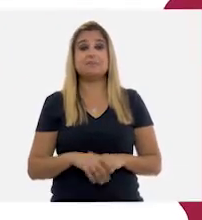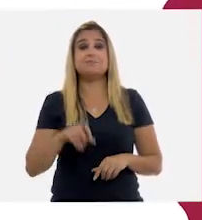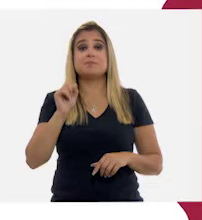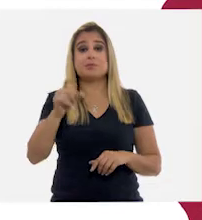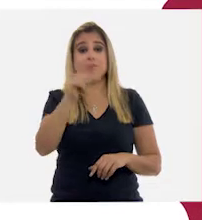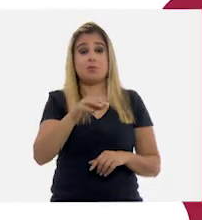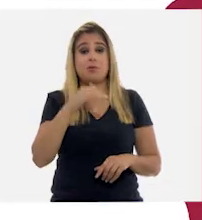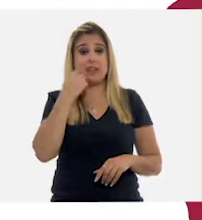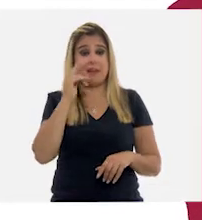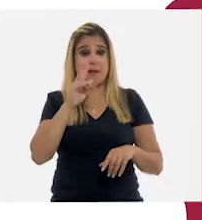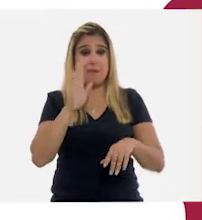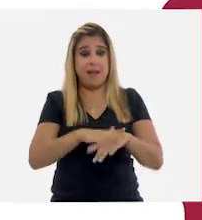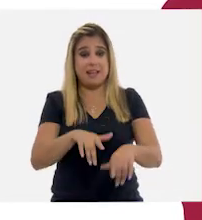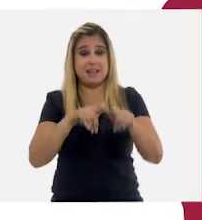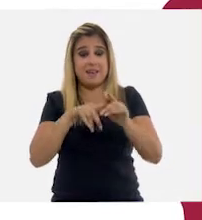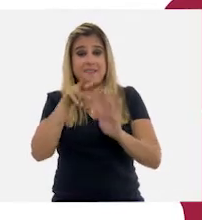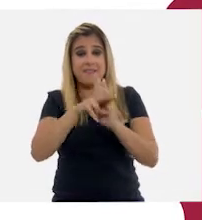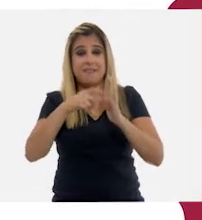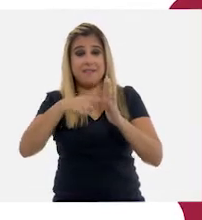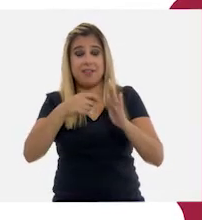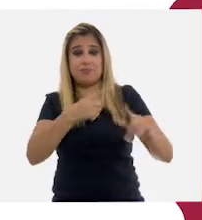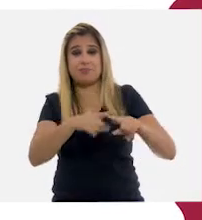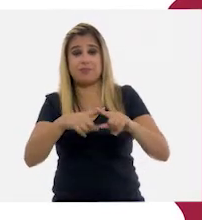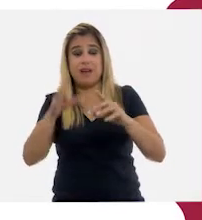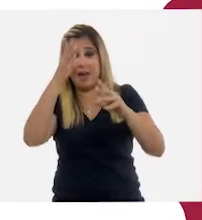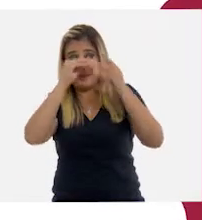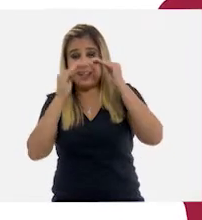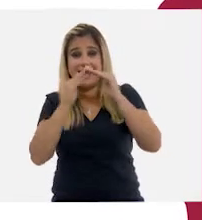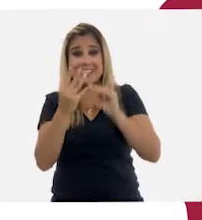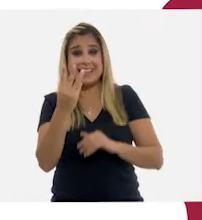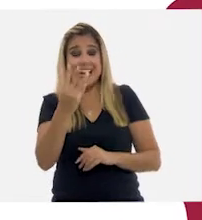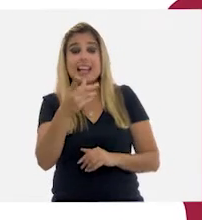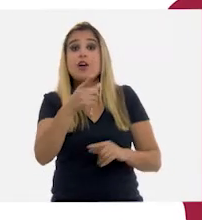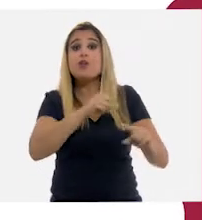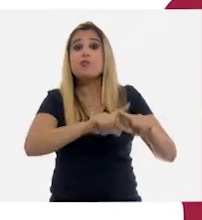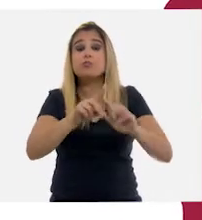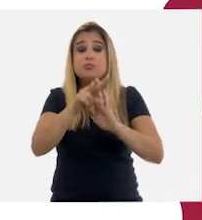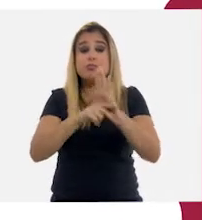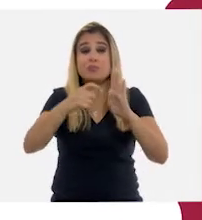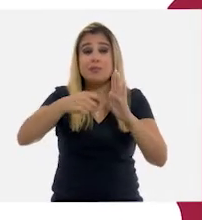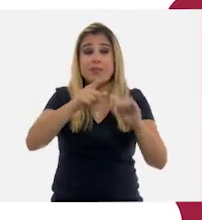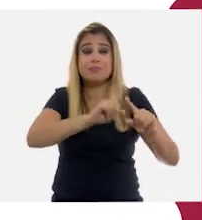Si quieres volver a ver los programas de Aprende en Casa 3, los puedes encontrar